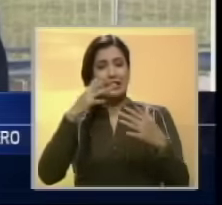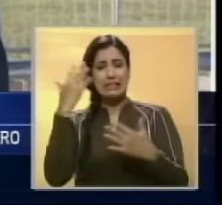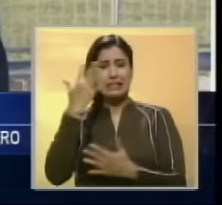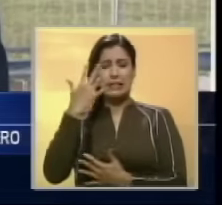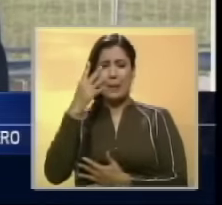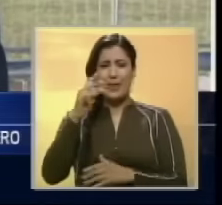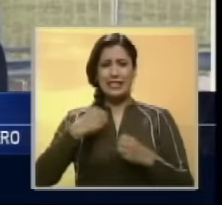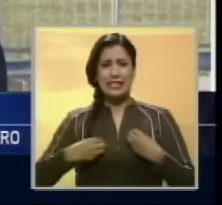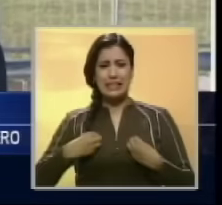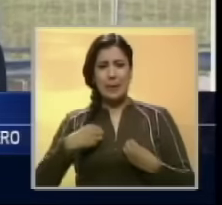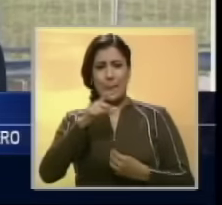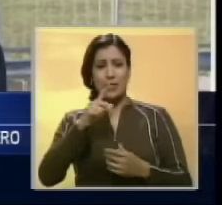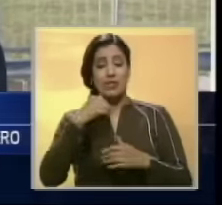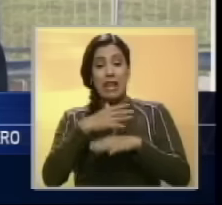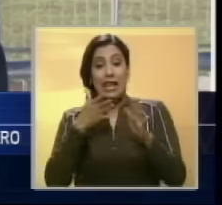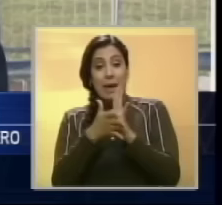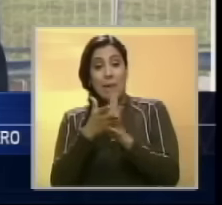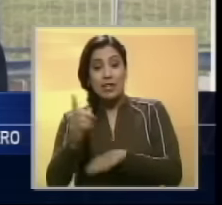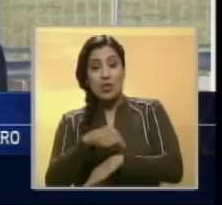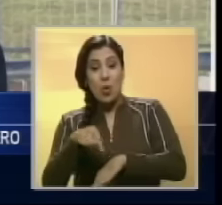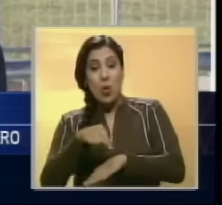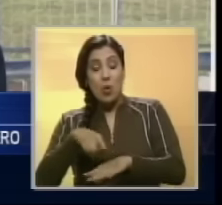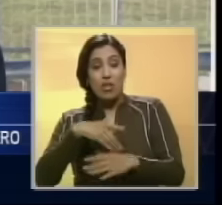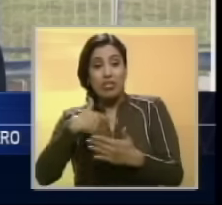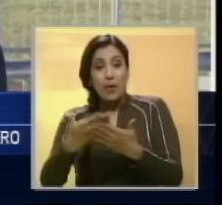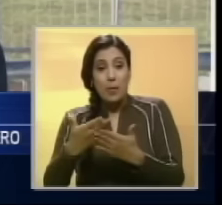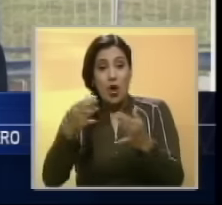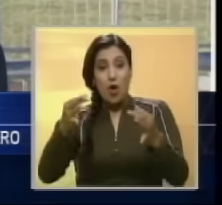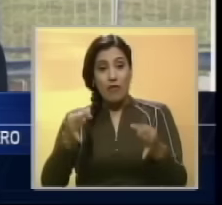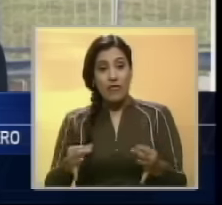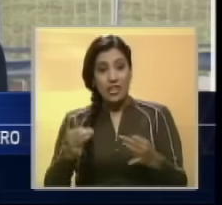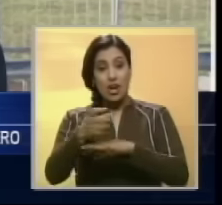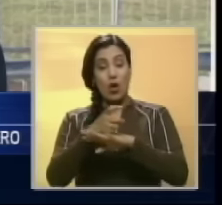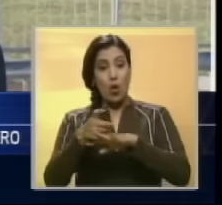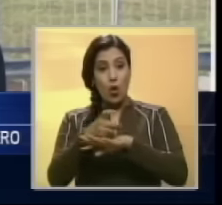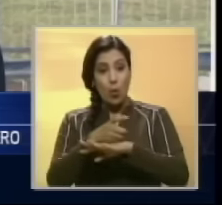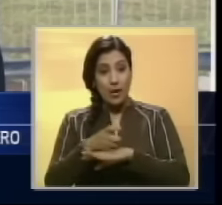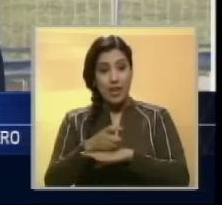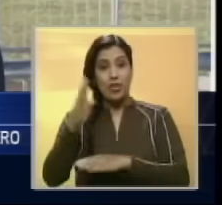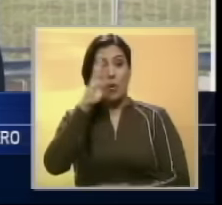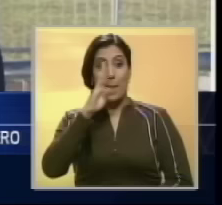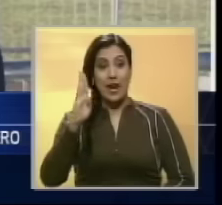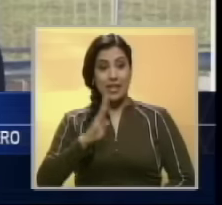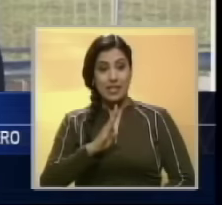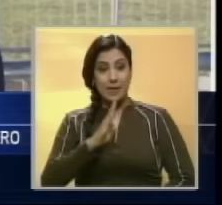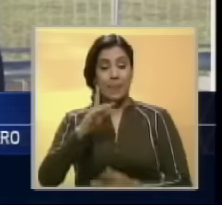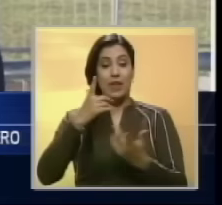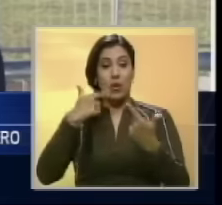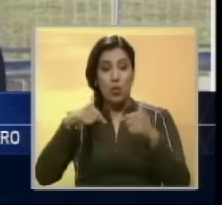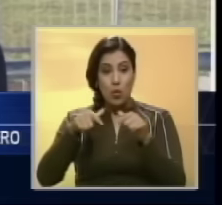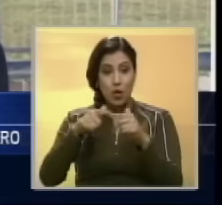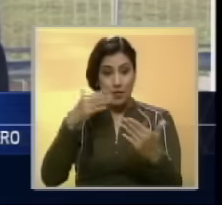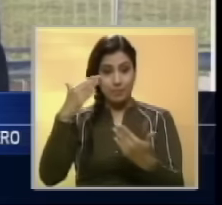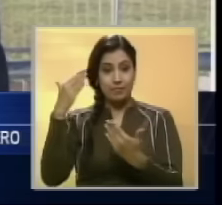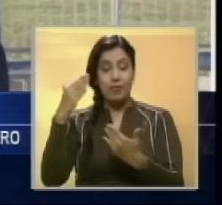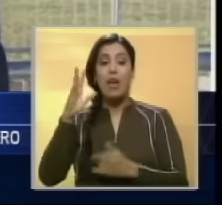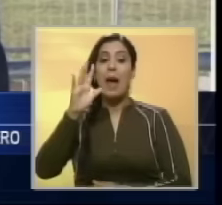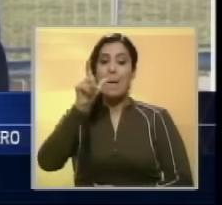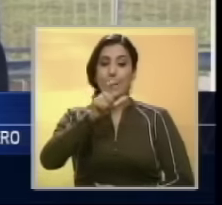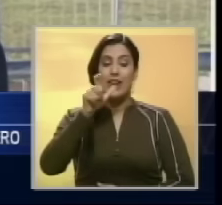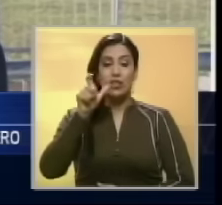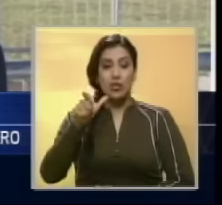lo que va a ocurrir en las próximas horas en la sede oficial del gobierno de Brasil en el Palacio de planalto los